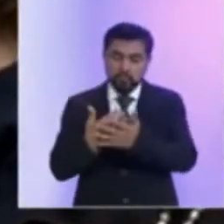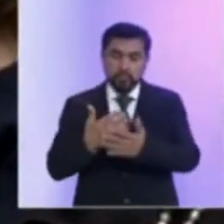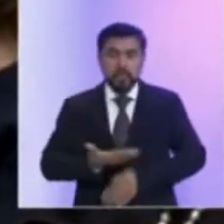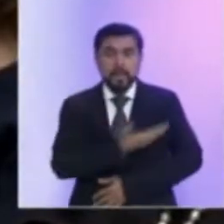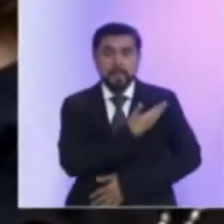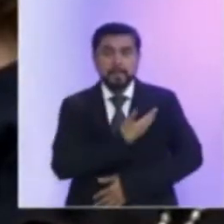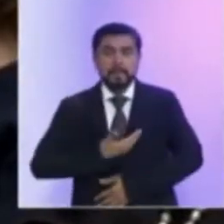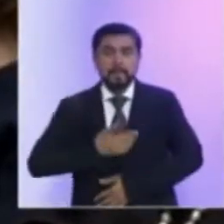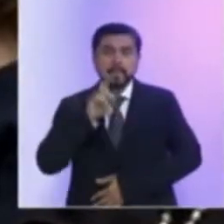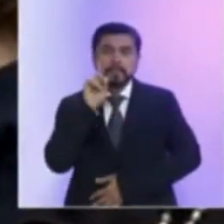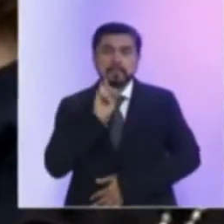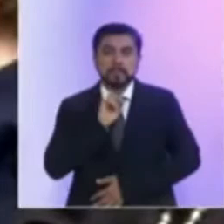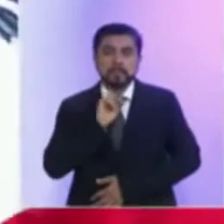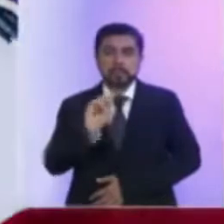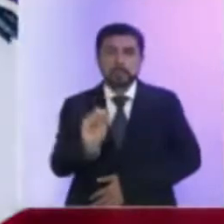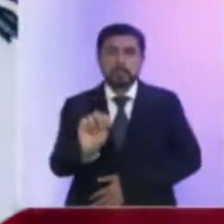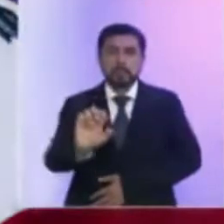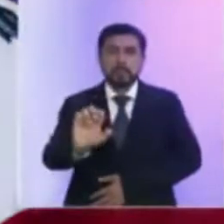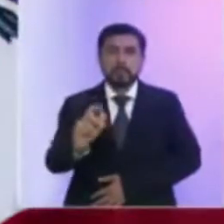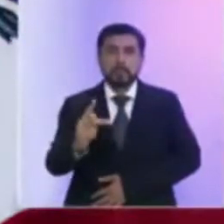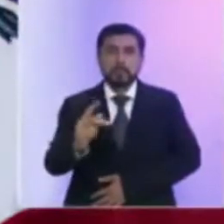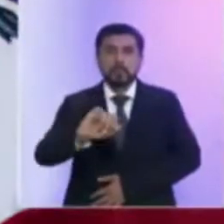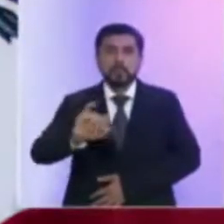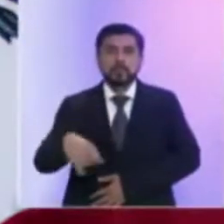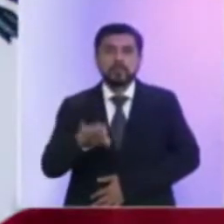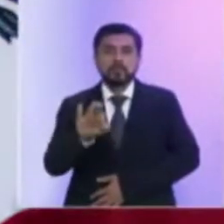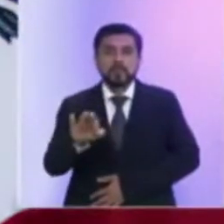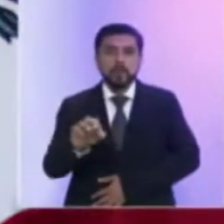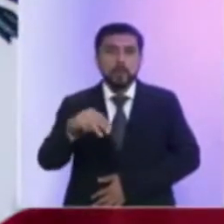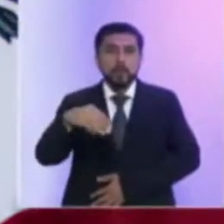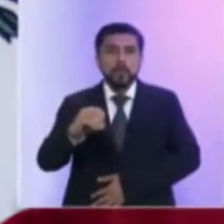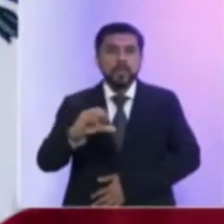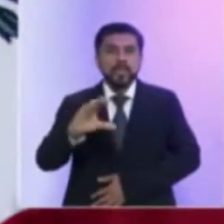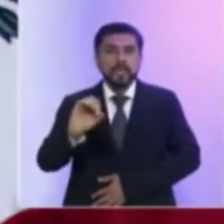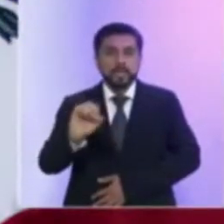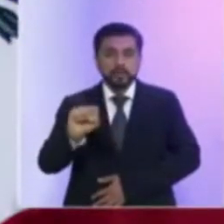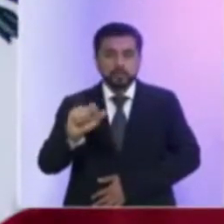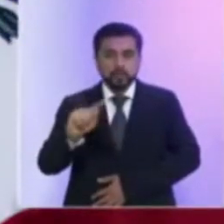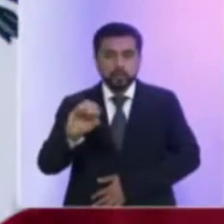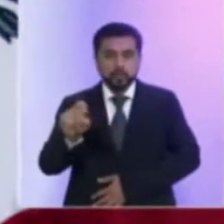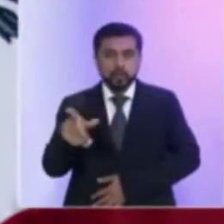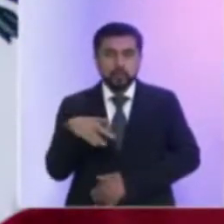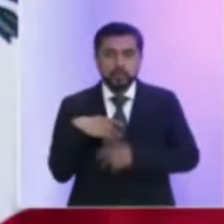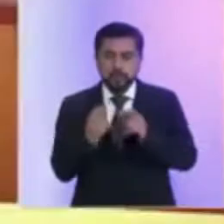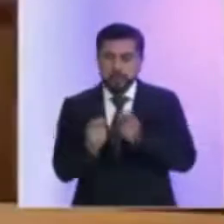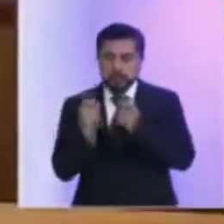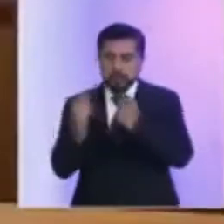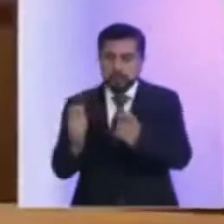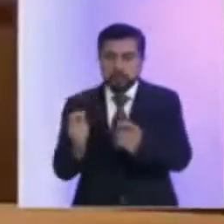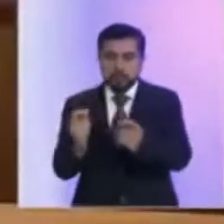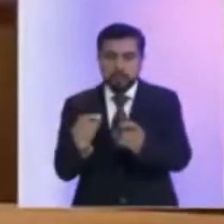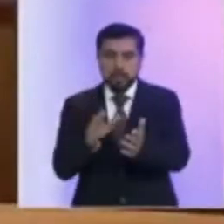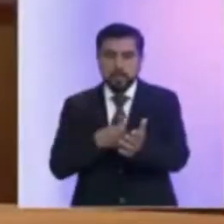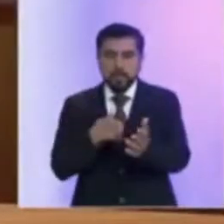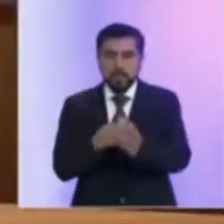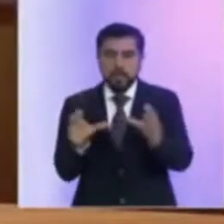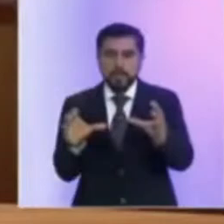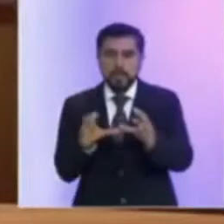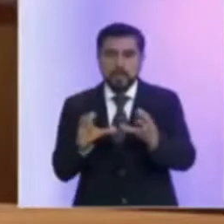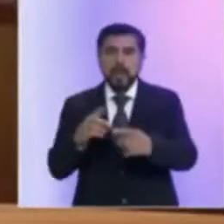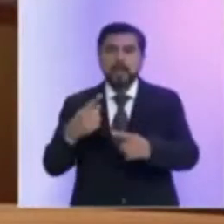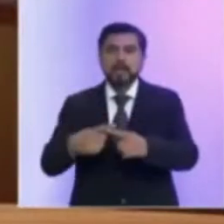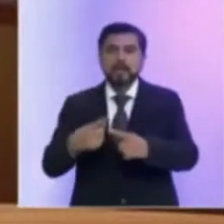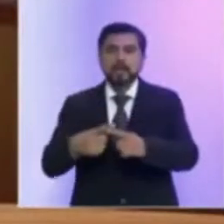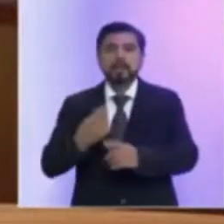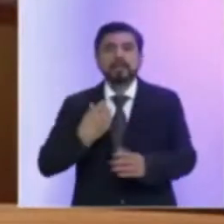del Tribunal Electoral del Poder Judicial de la Federación, Mónica Soto Fregoso, hará la entrega de dicha constancia a Claudia Sheinbaum